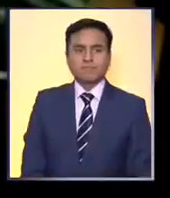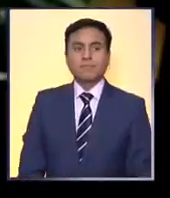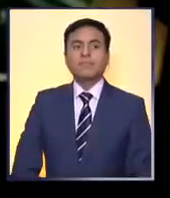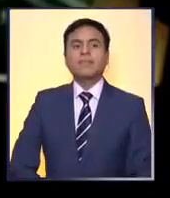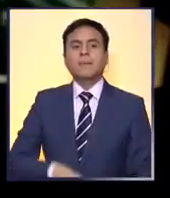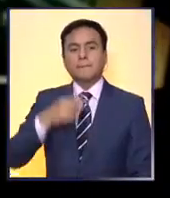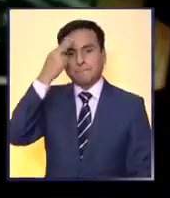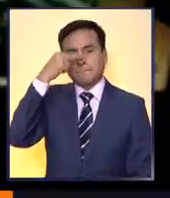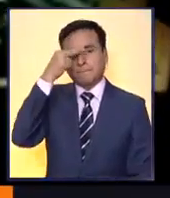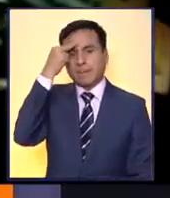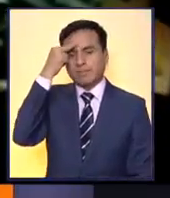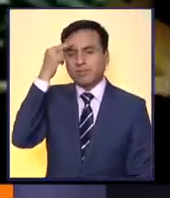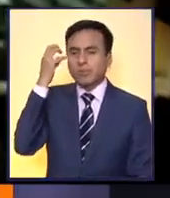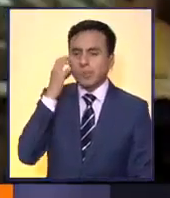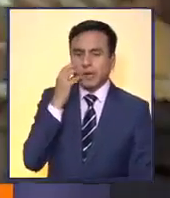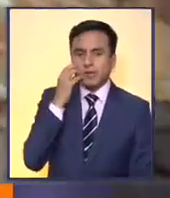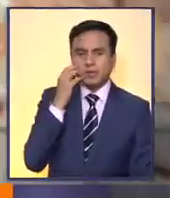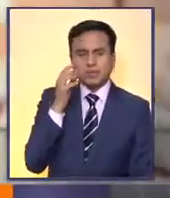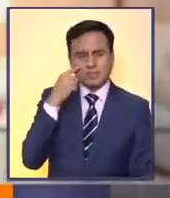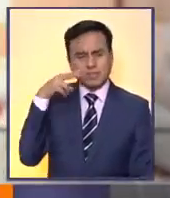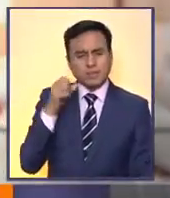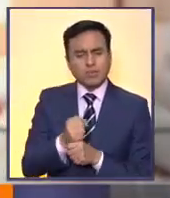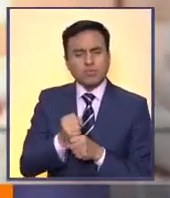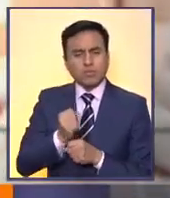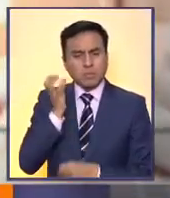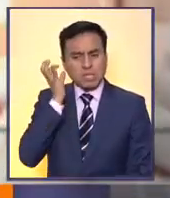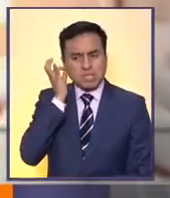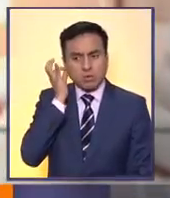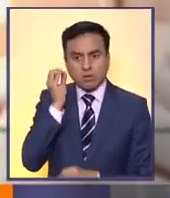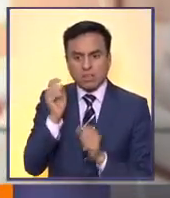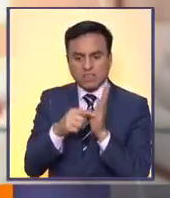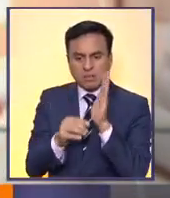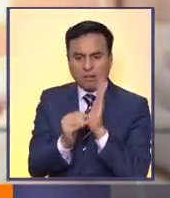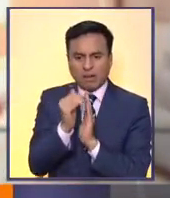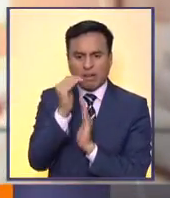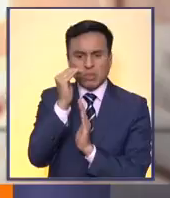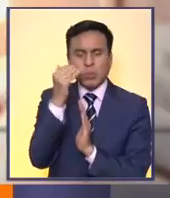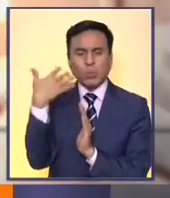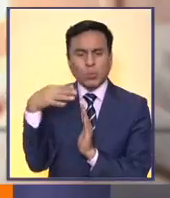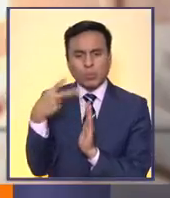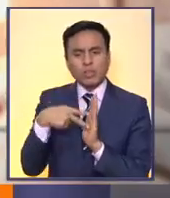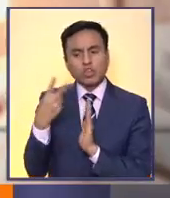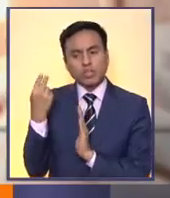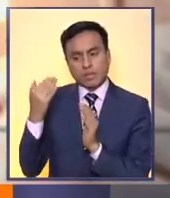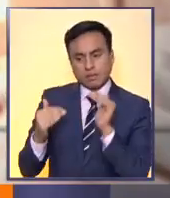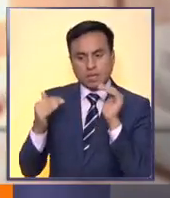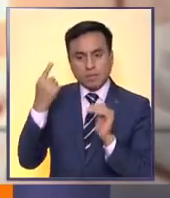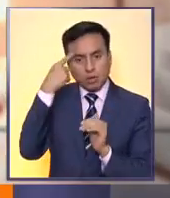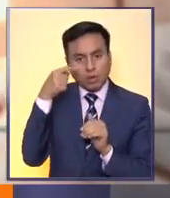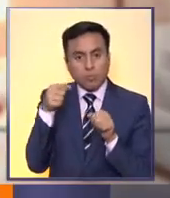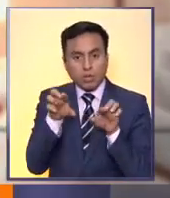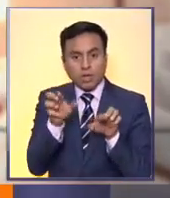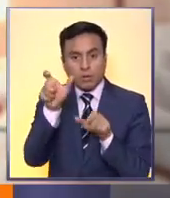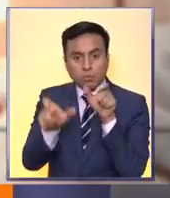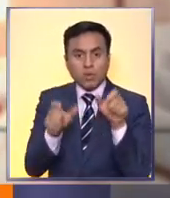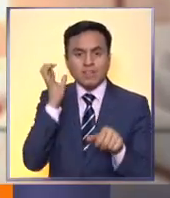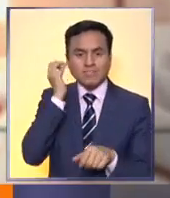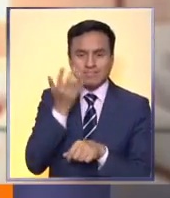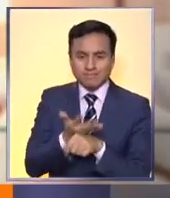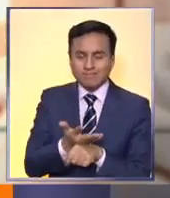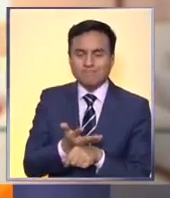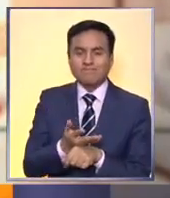Entre marzo y mayo, el desempleo femenino alcanzó los niveles más altos desde el 2012, pero existen otras oportunidades para las mujeres en